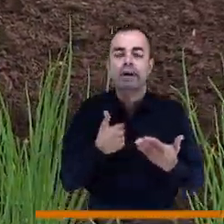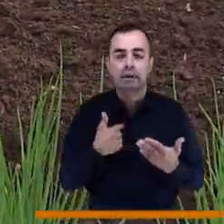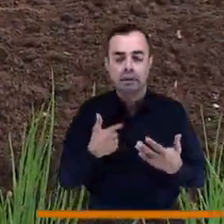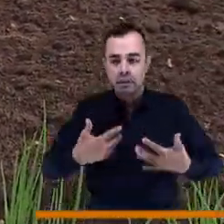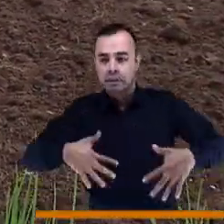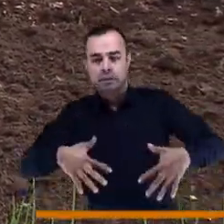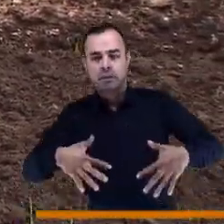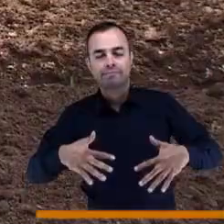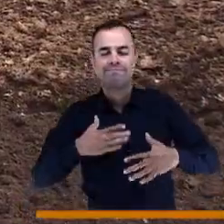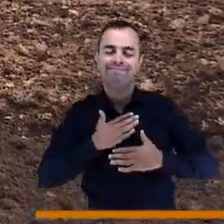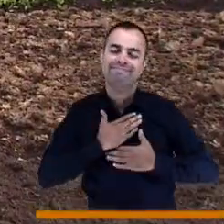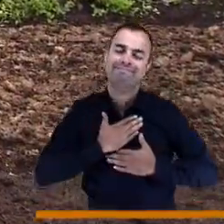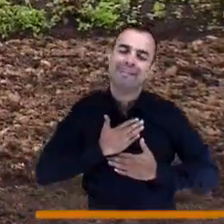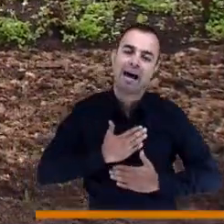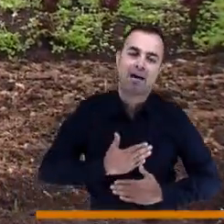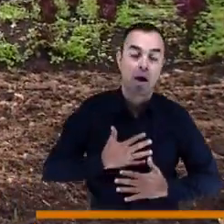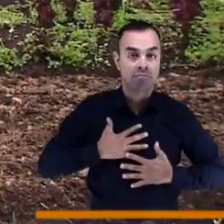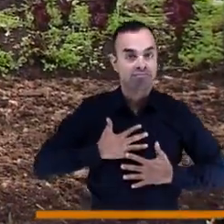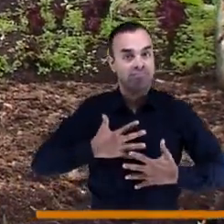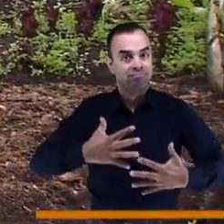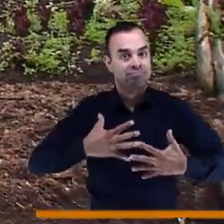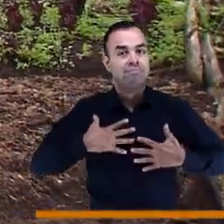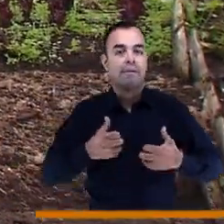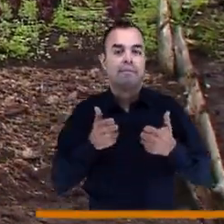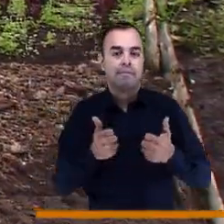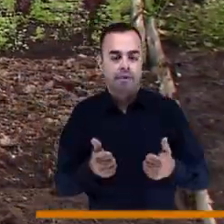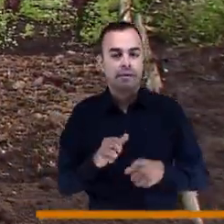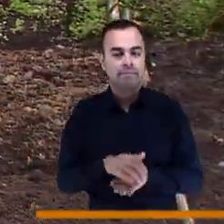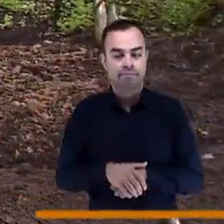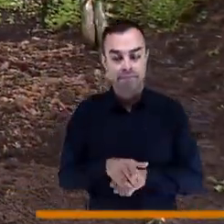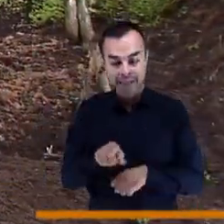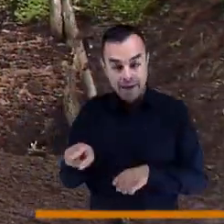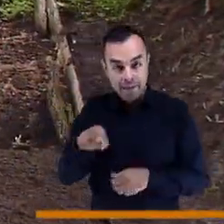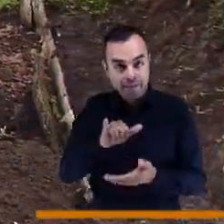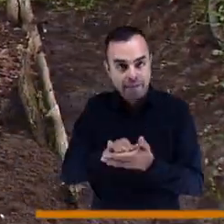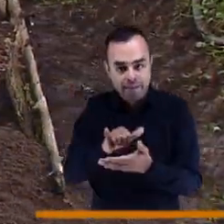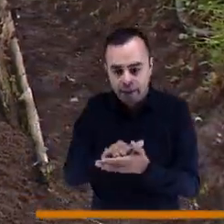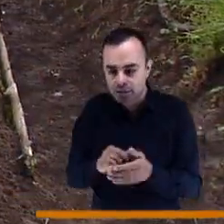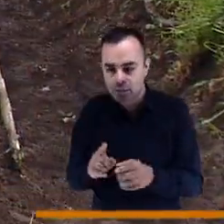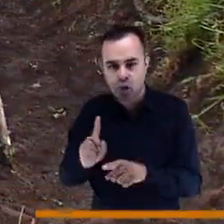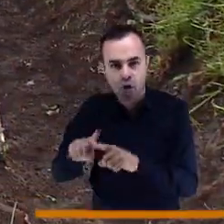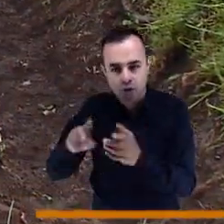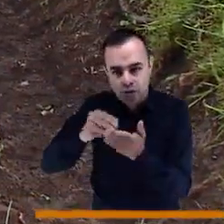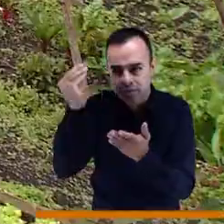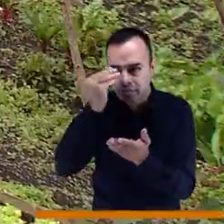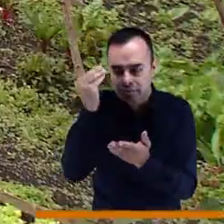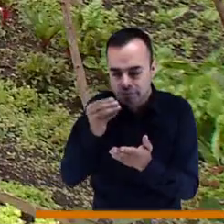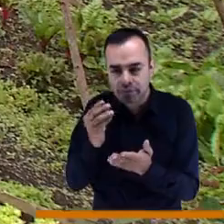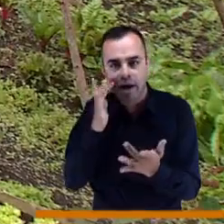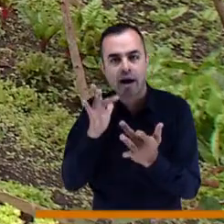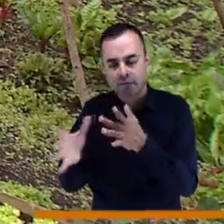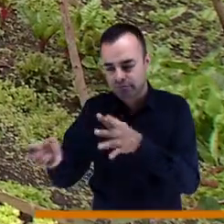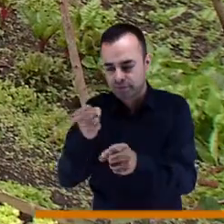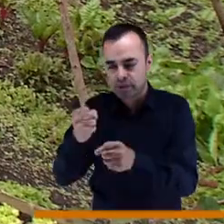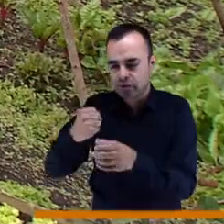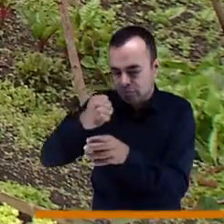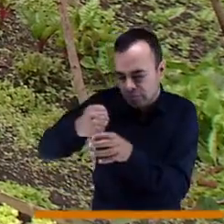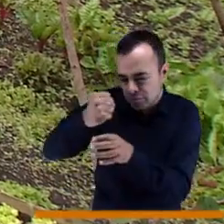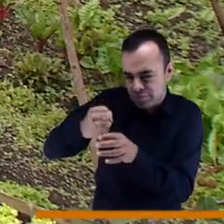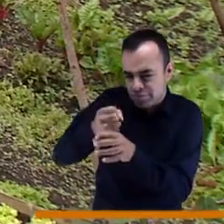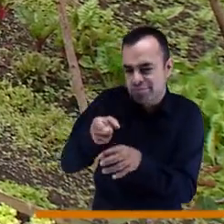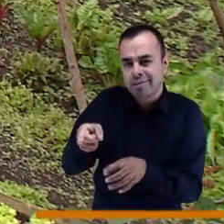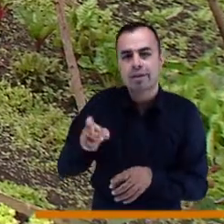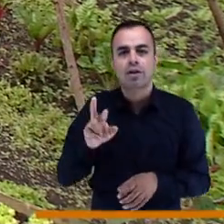sistema nervioso, al sistema respiratorio. Los productos están hechos a base de plantas medicinales como el